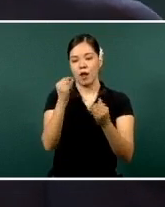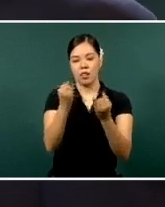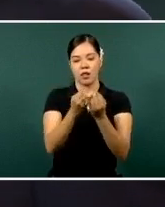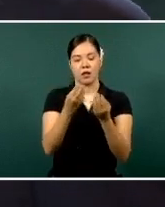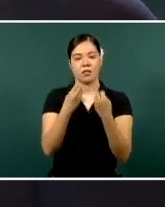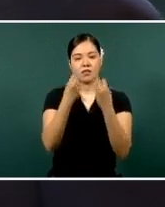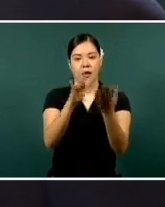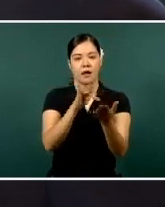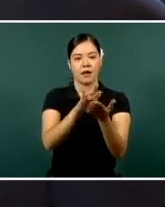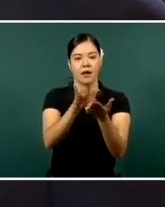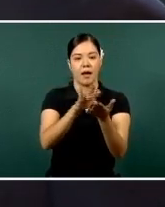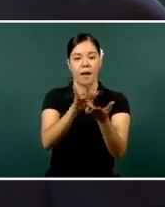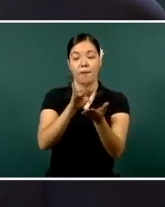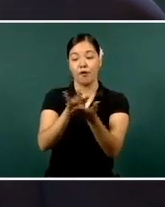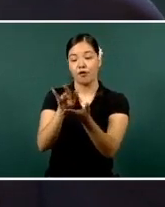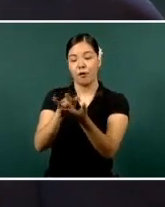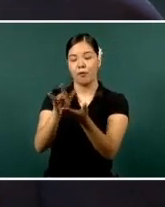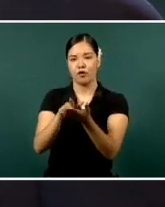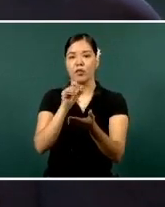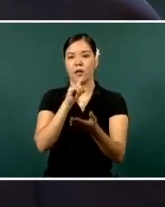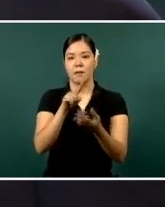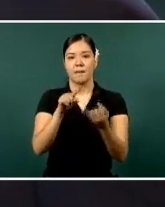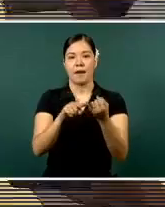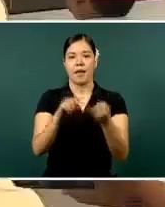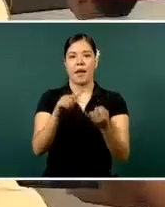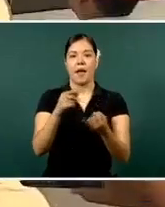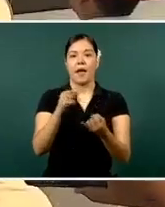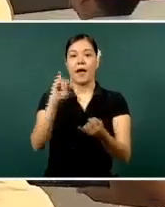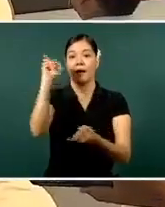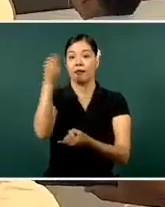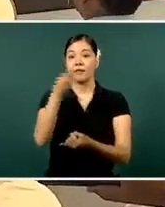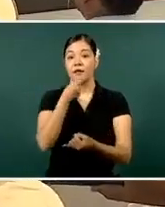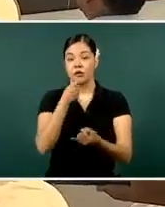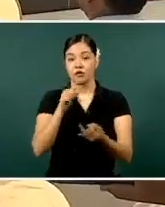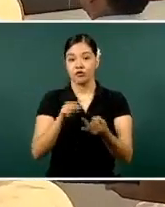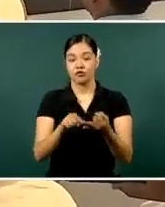nivel básico, preescolar, primaria, secundaria.